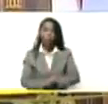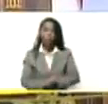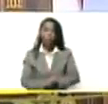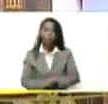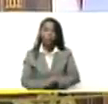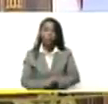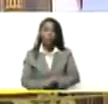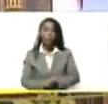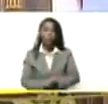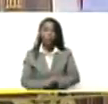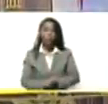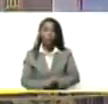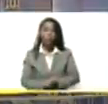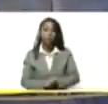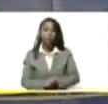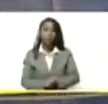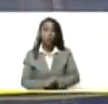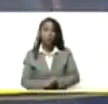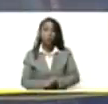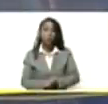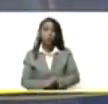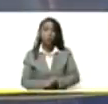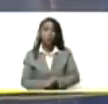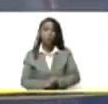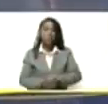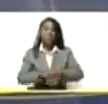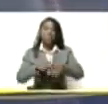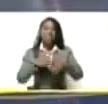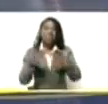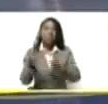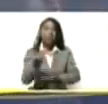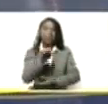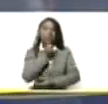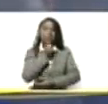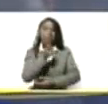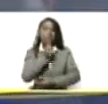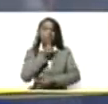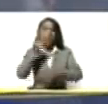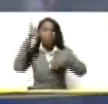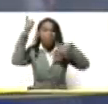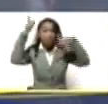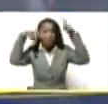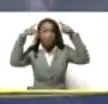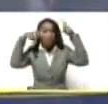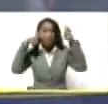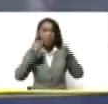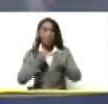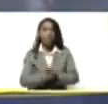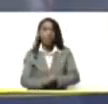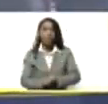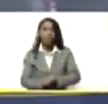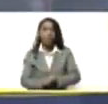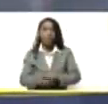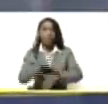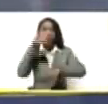crecimiento del sector financiero el crecimiento de la agricultura y de la agroindustria